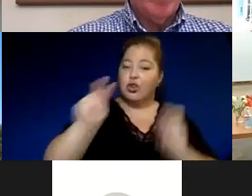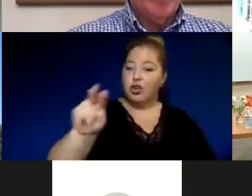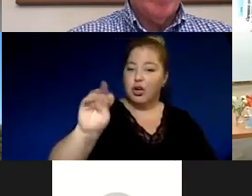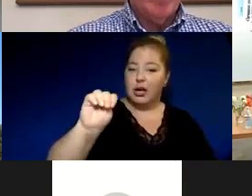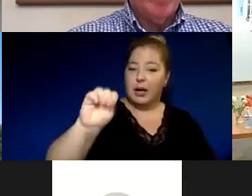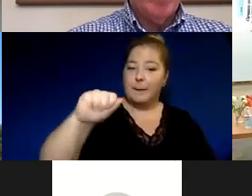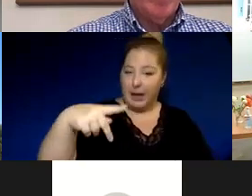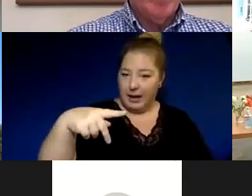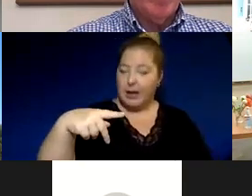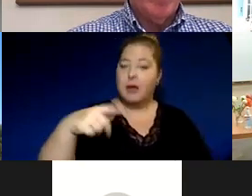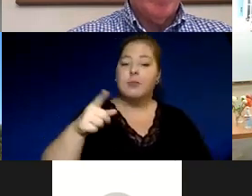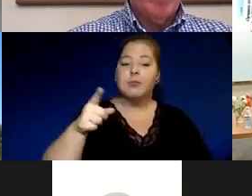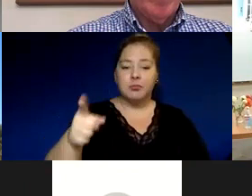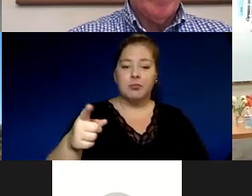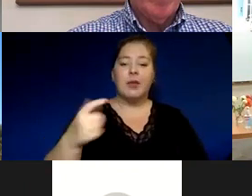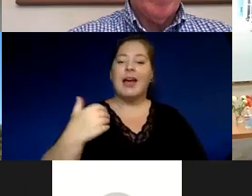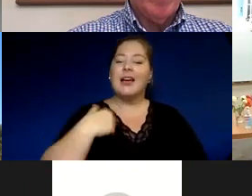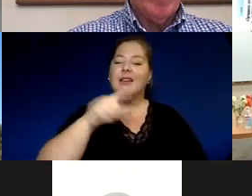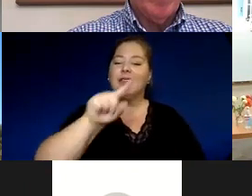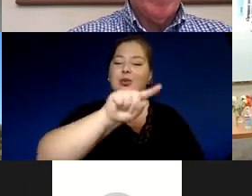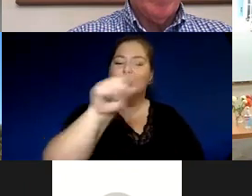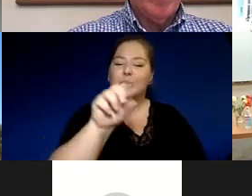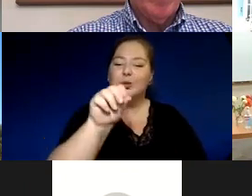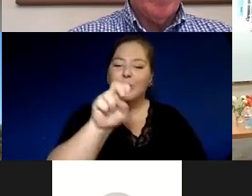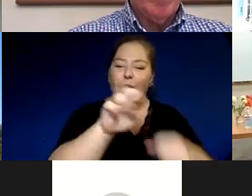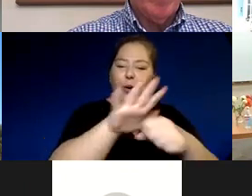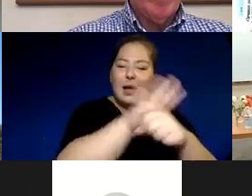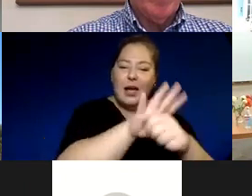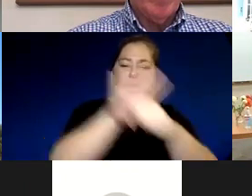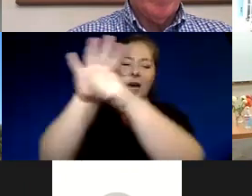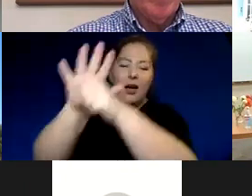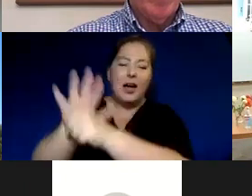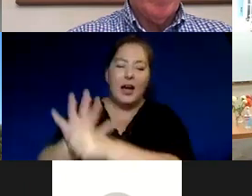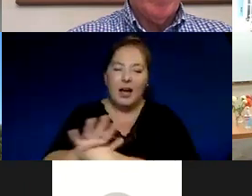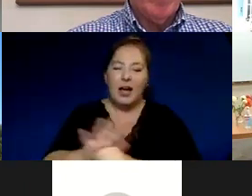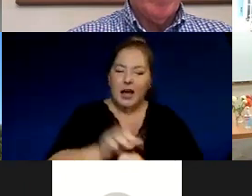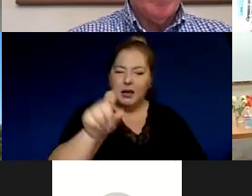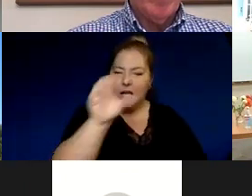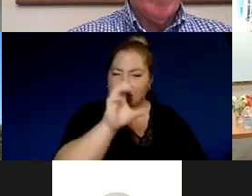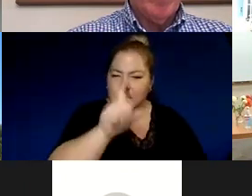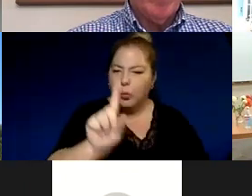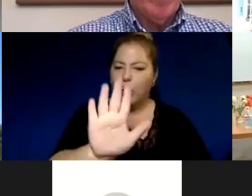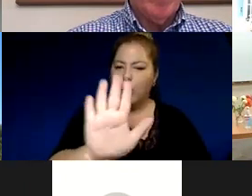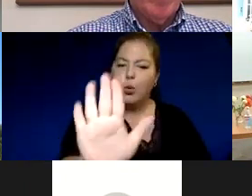familiarícense con la información allí presente. Eso va a ayudar mucho en este proceso